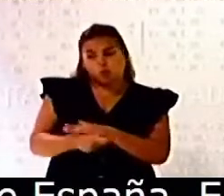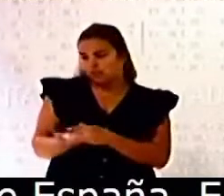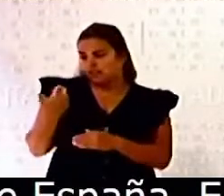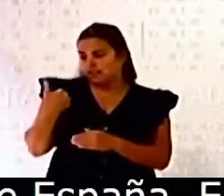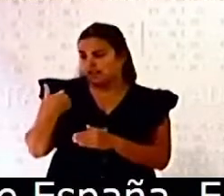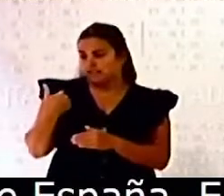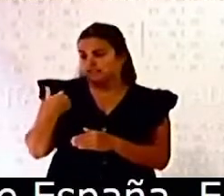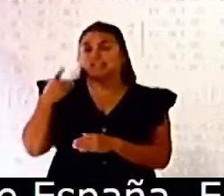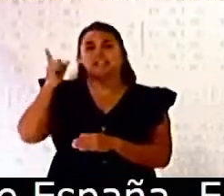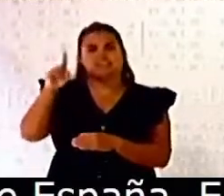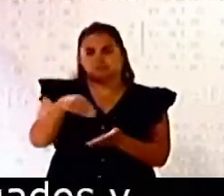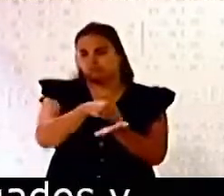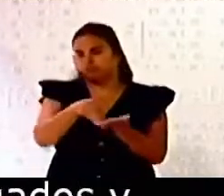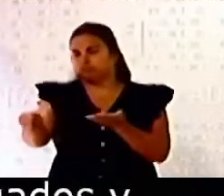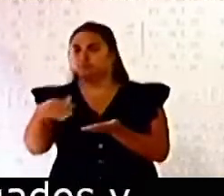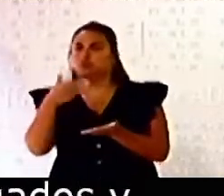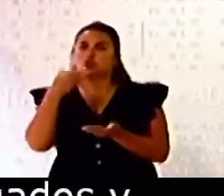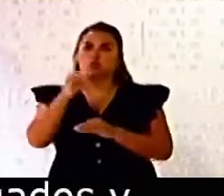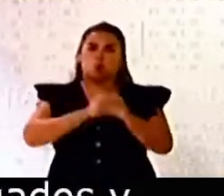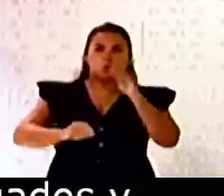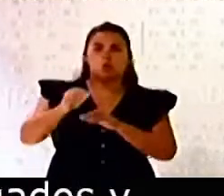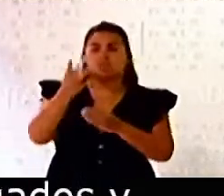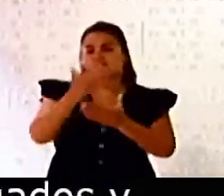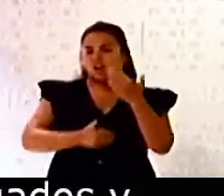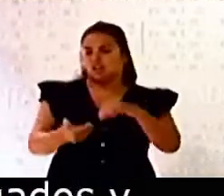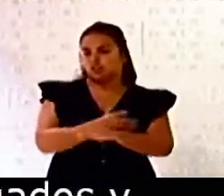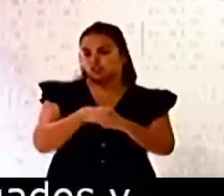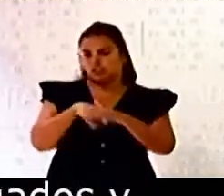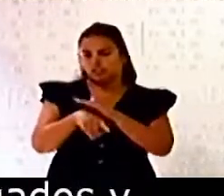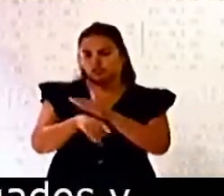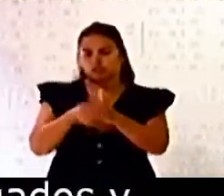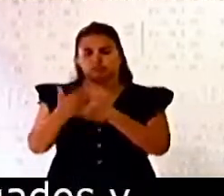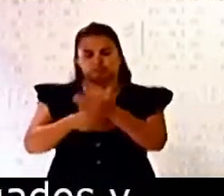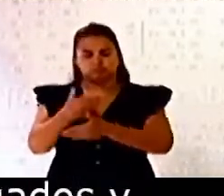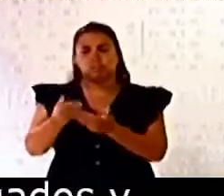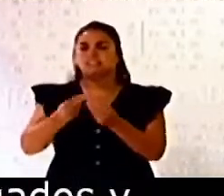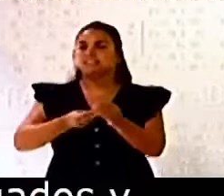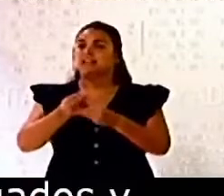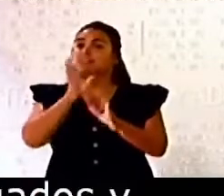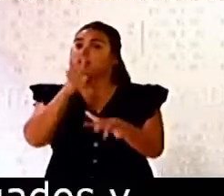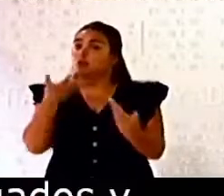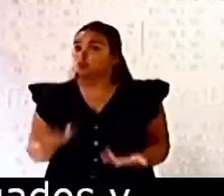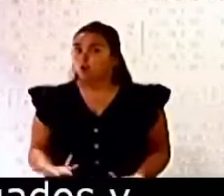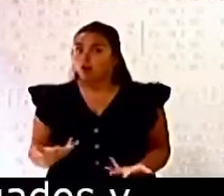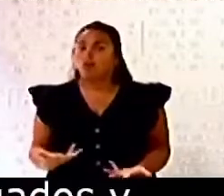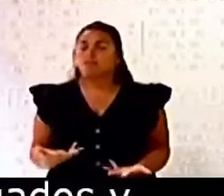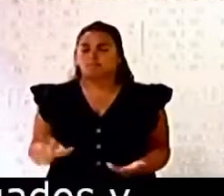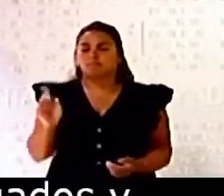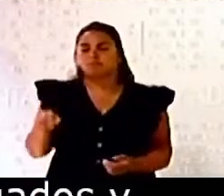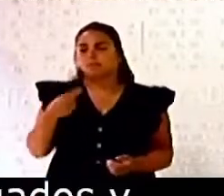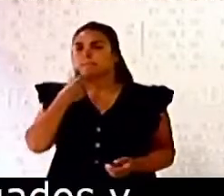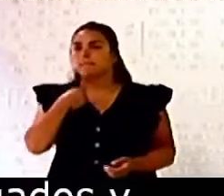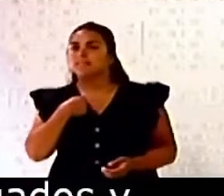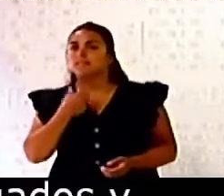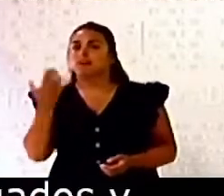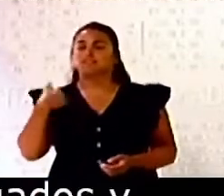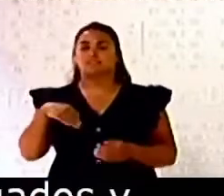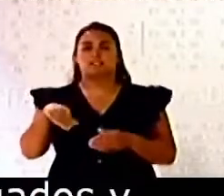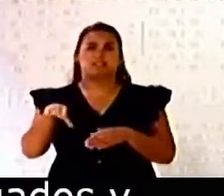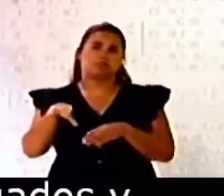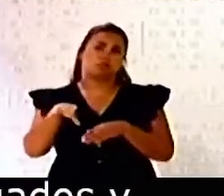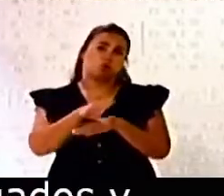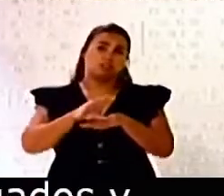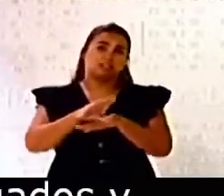y las subsanaciones y corrección de errores, trámites administrativos que se están realizando en estos momentos, me decía el consejero Rafa